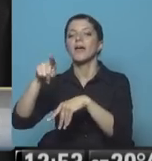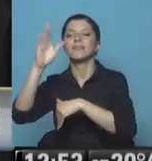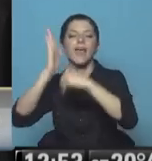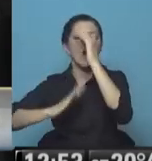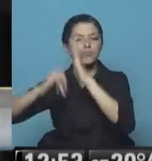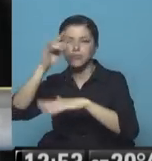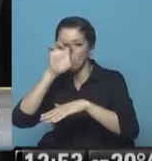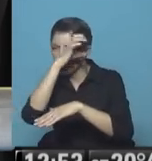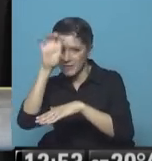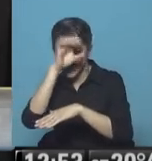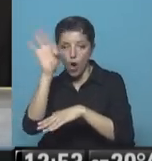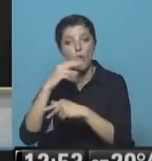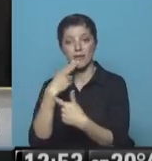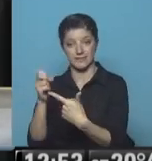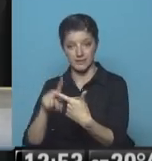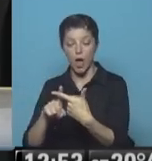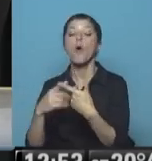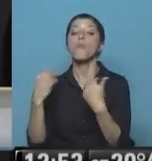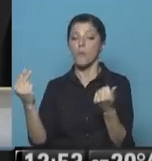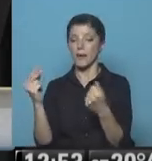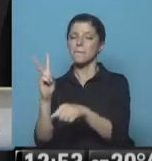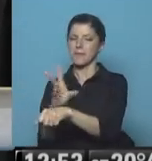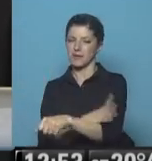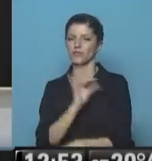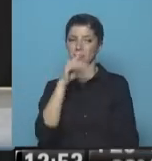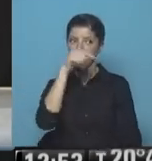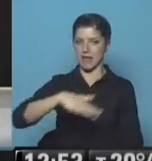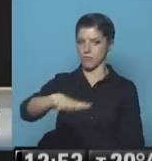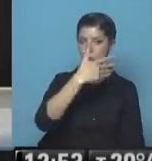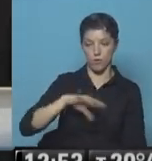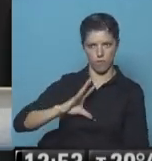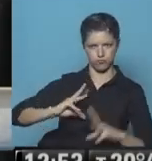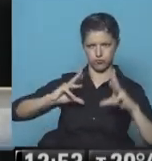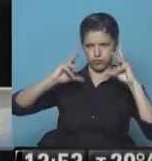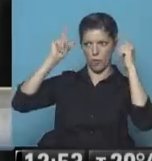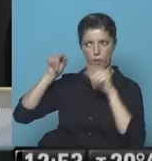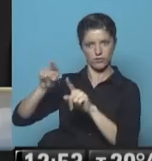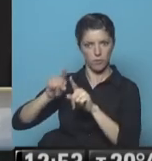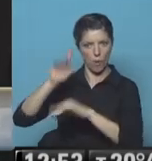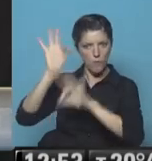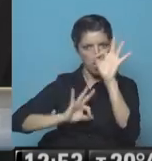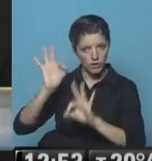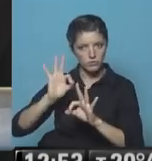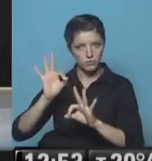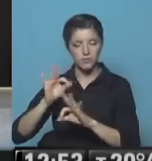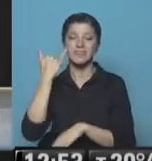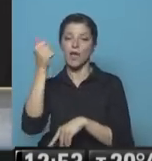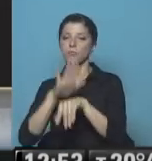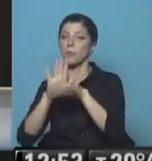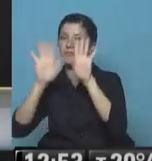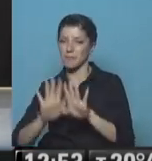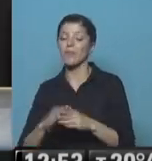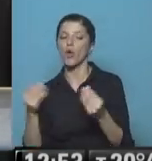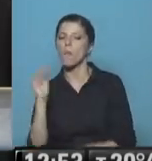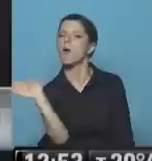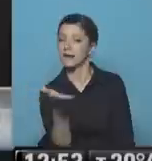o hidroeléctricos, quizá previniendo que iba a haber una reacción popular en contra de los mismos como para ir preparando la